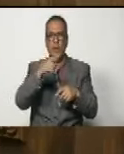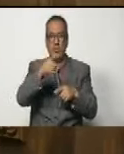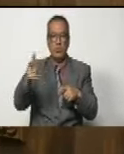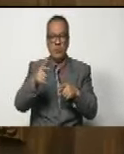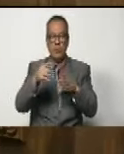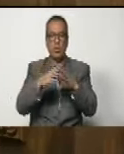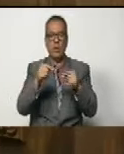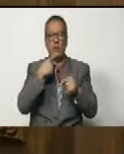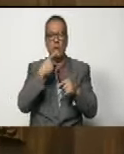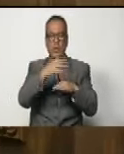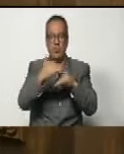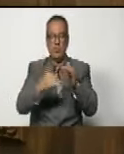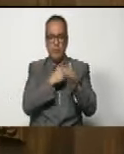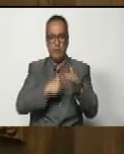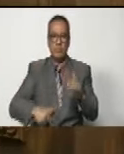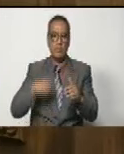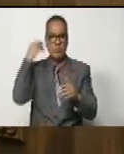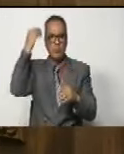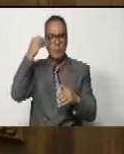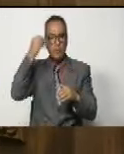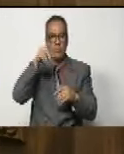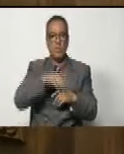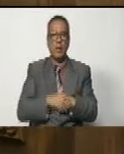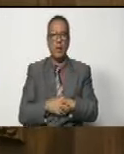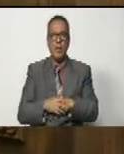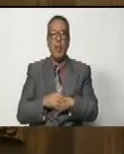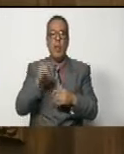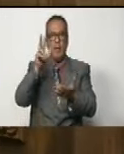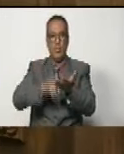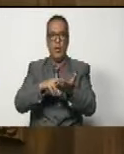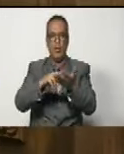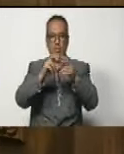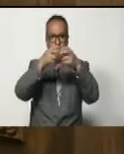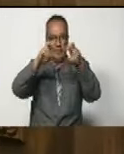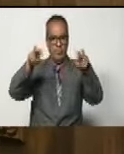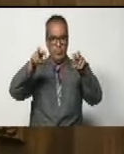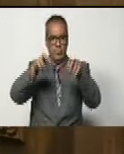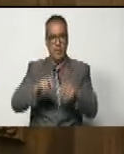Es todo, ciudadano vicepresidente. En consideración. Aprobado. Siguiente.